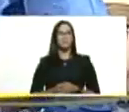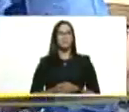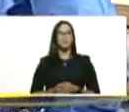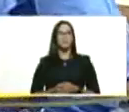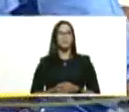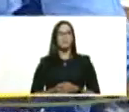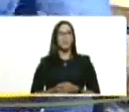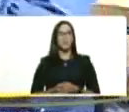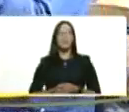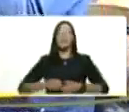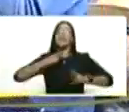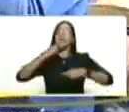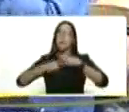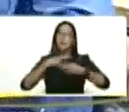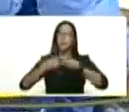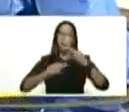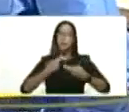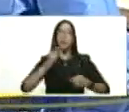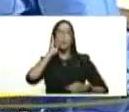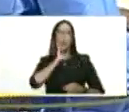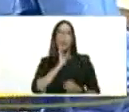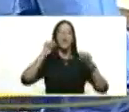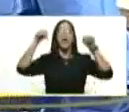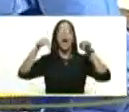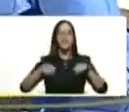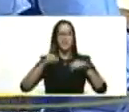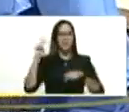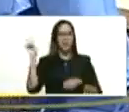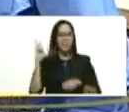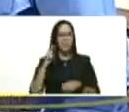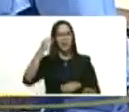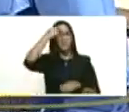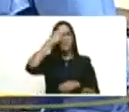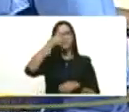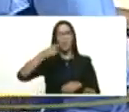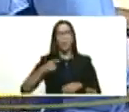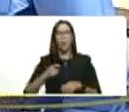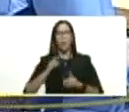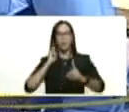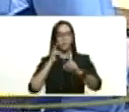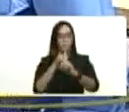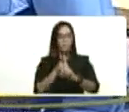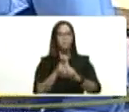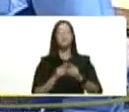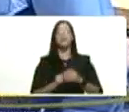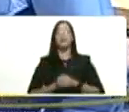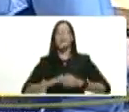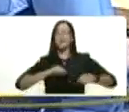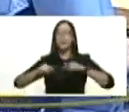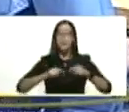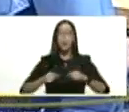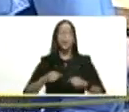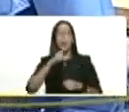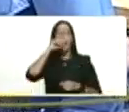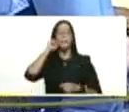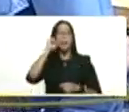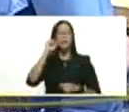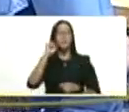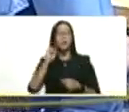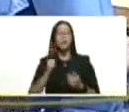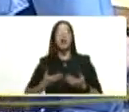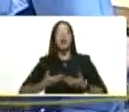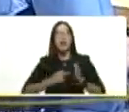La revolución bolivariana aquí en Venezuela y este pueblo dirigido por Nicolás Maduro ha dado